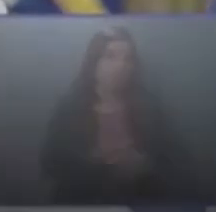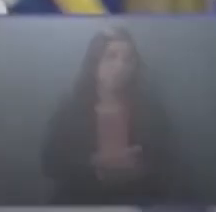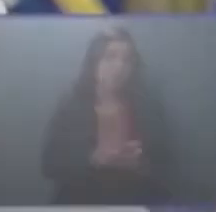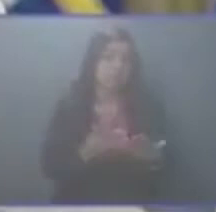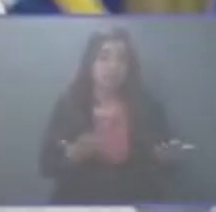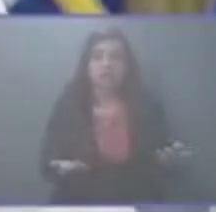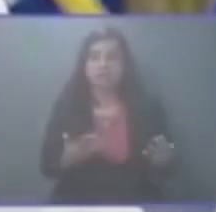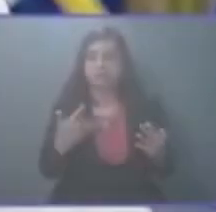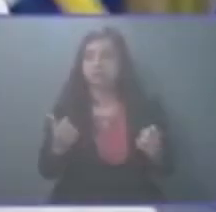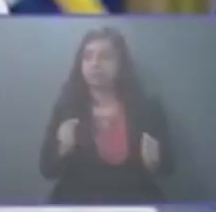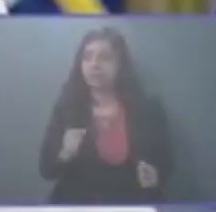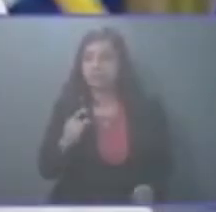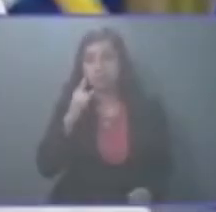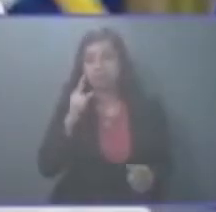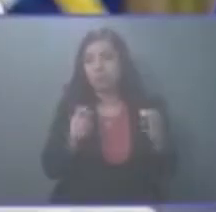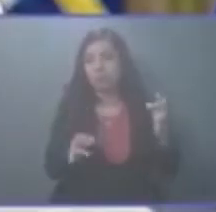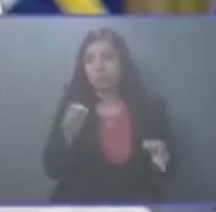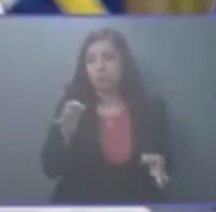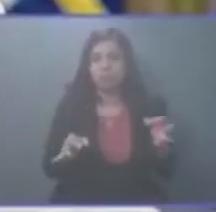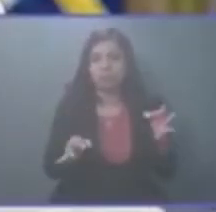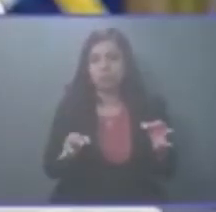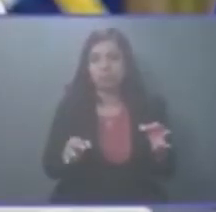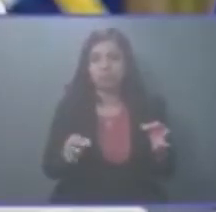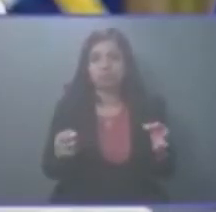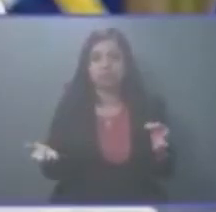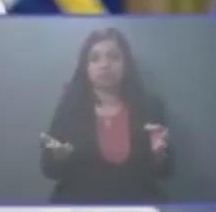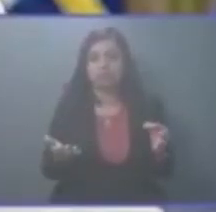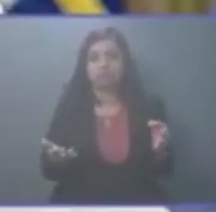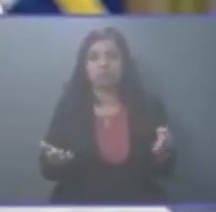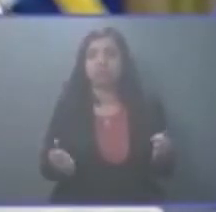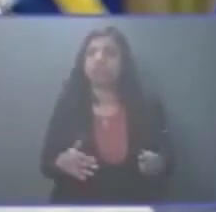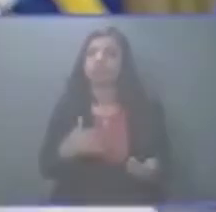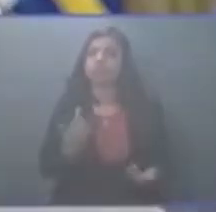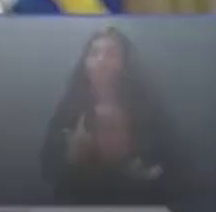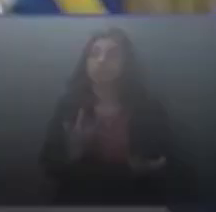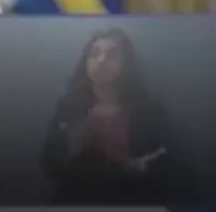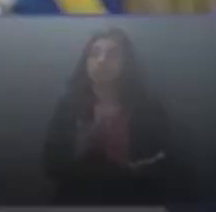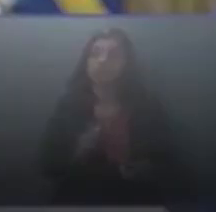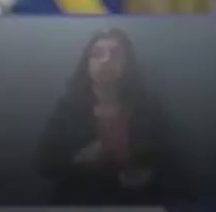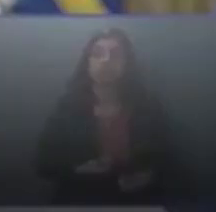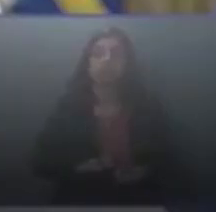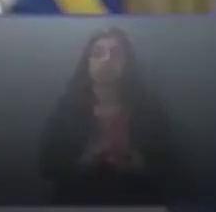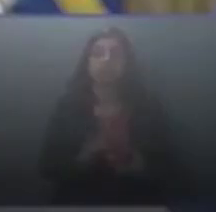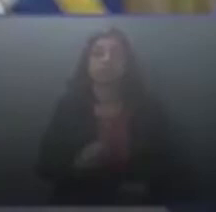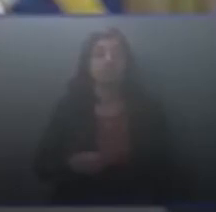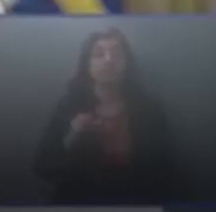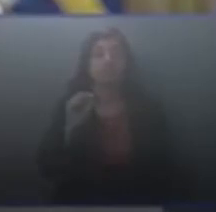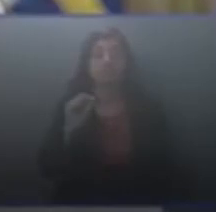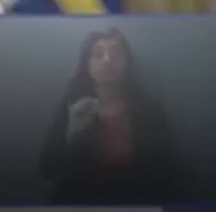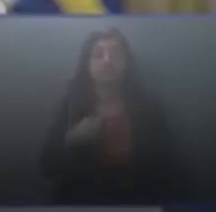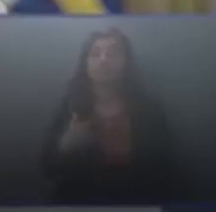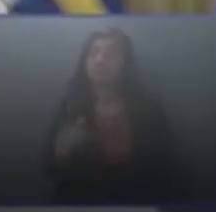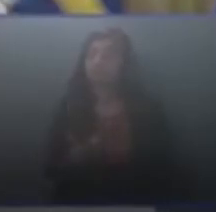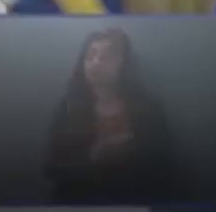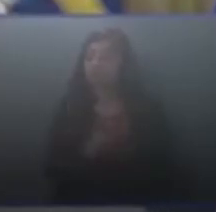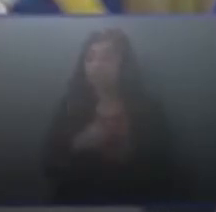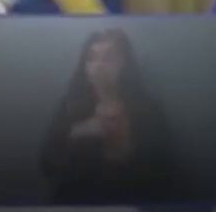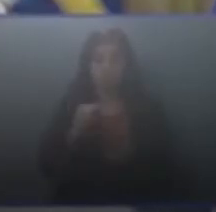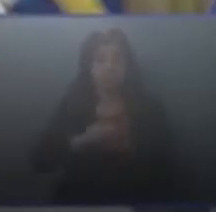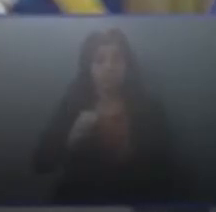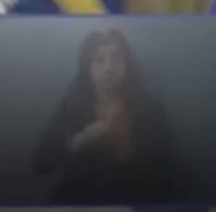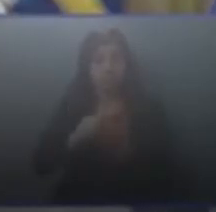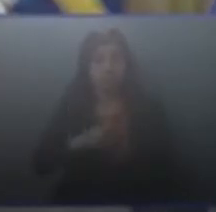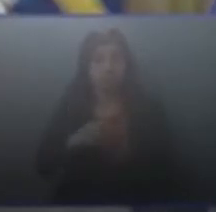la enorme injusticia que se estaban cometiendo y yo quiero decir esto porque nosotros este grupo parlamentario